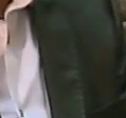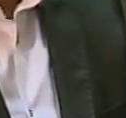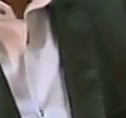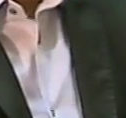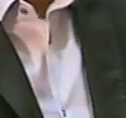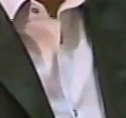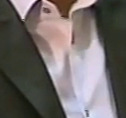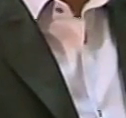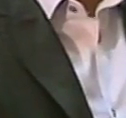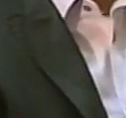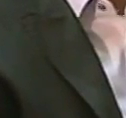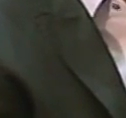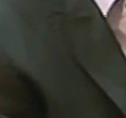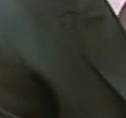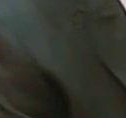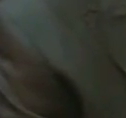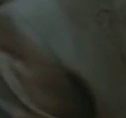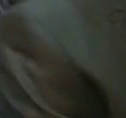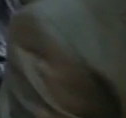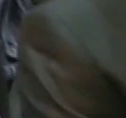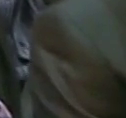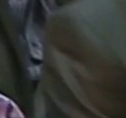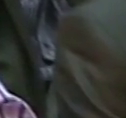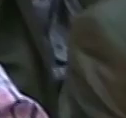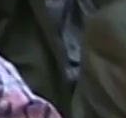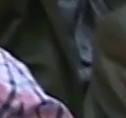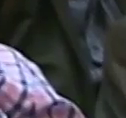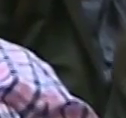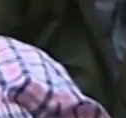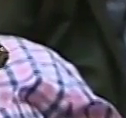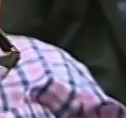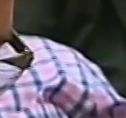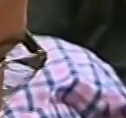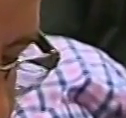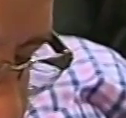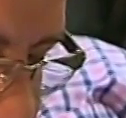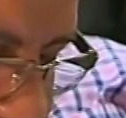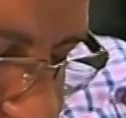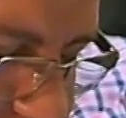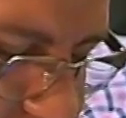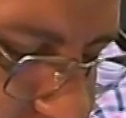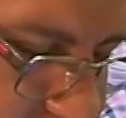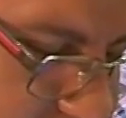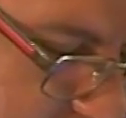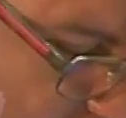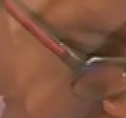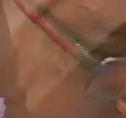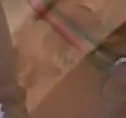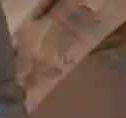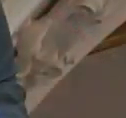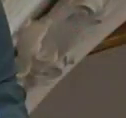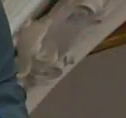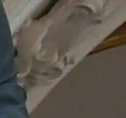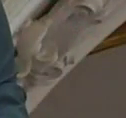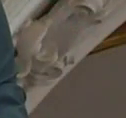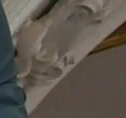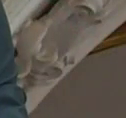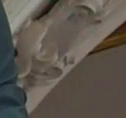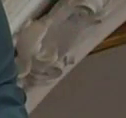Aristóbulo Isturi, primer vicepresidente de la Asamblea Nacional Constituyente. Ley contra el odio es una de las más bellas de la República